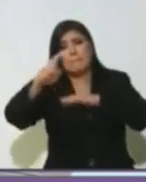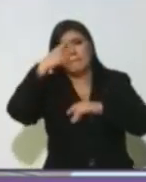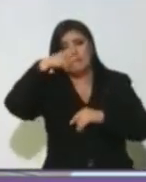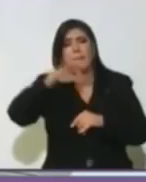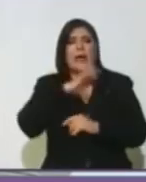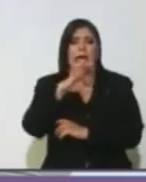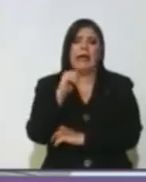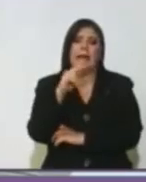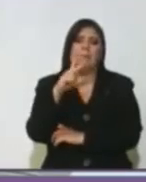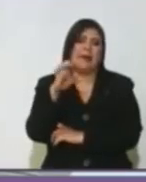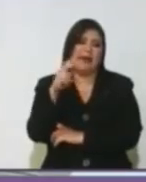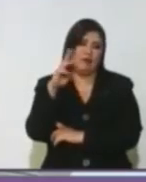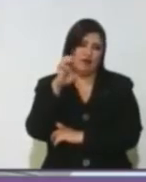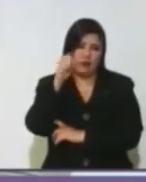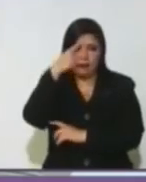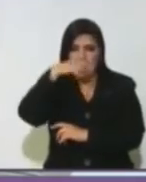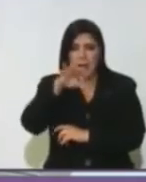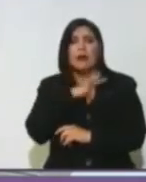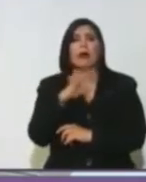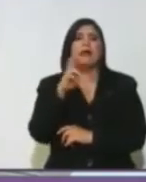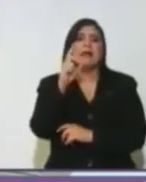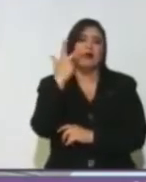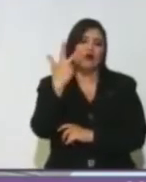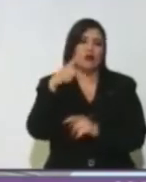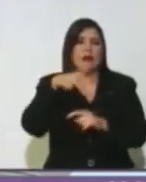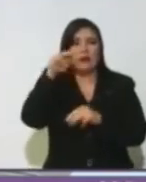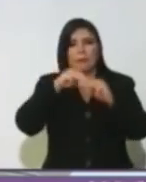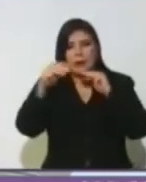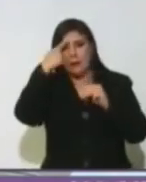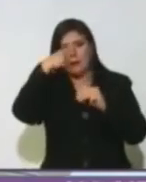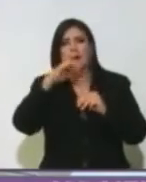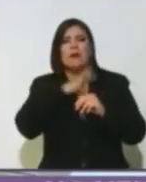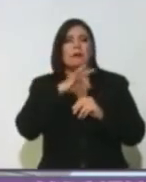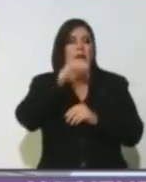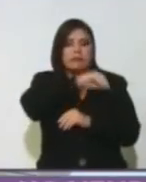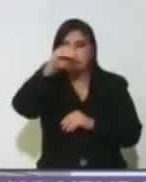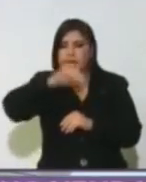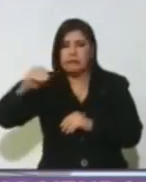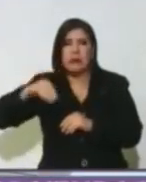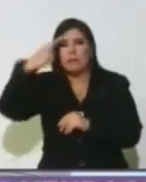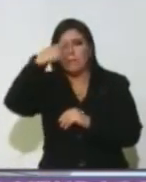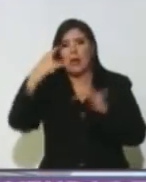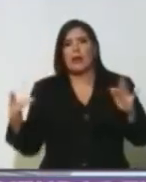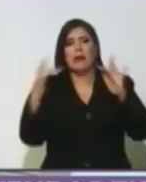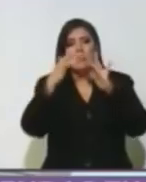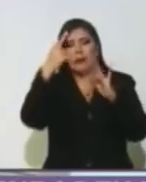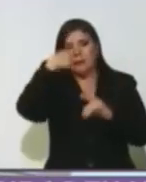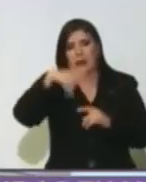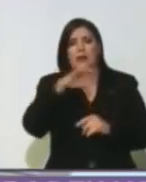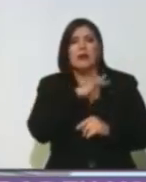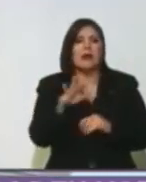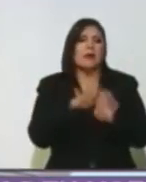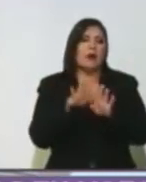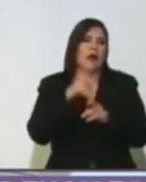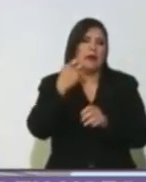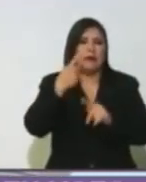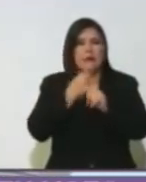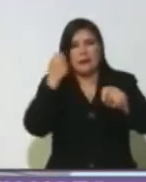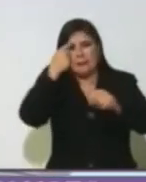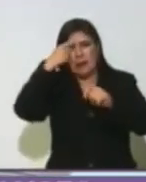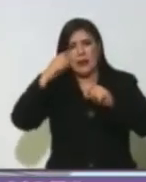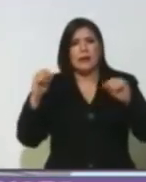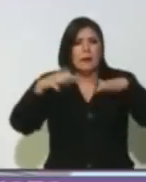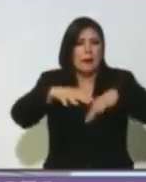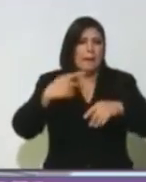cable bus una movilidad por cable con estaciones que nos permita conectarnos con el sistema de transporte masivo de pasajeros